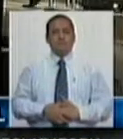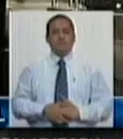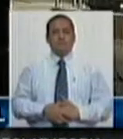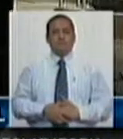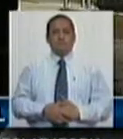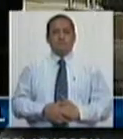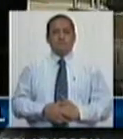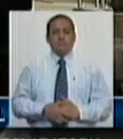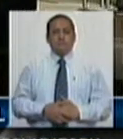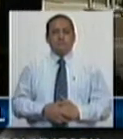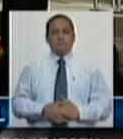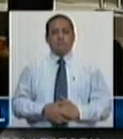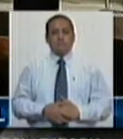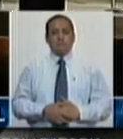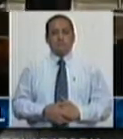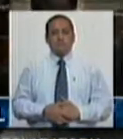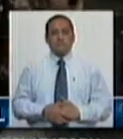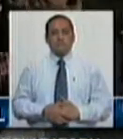Gracias.